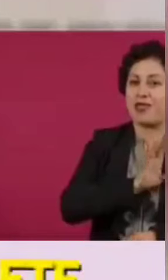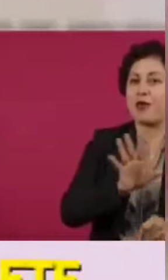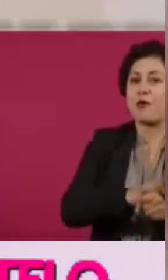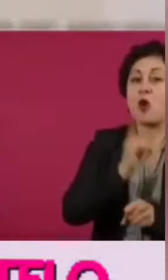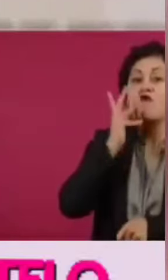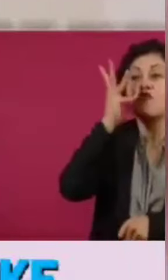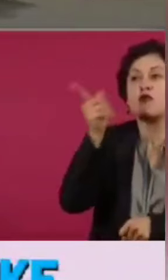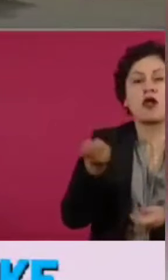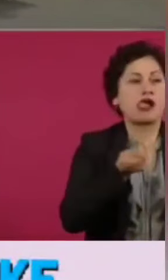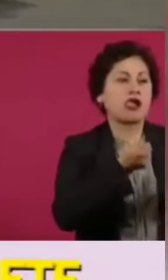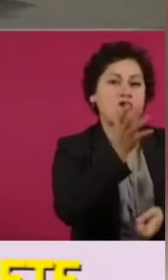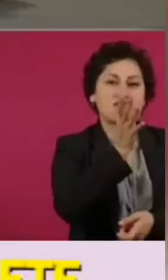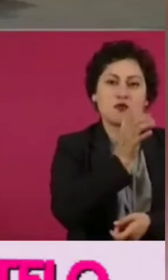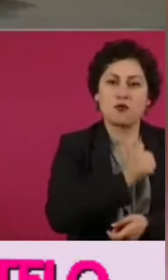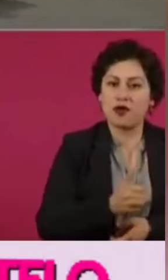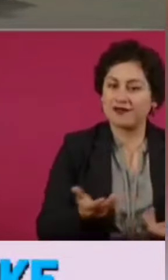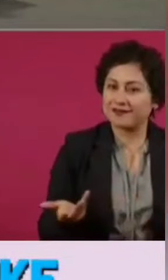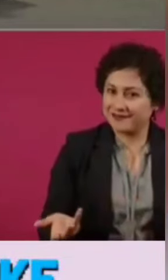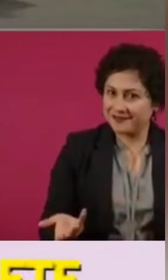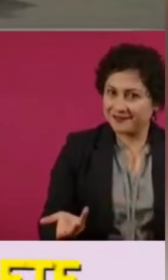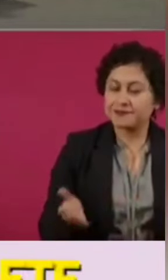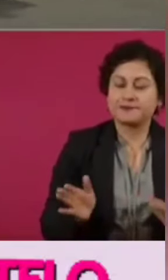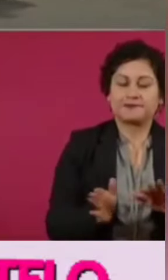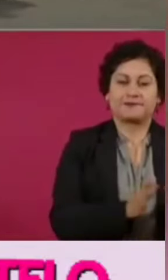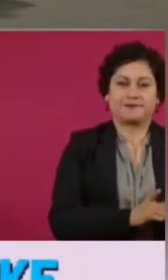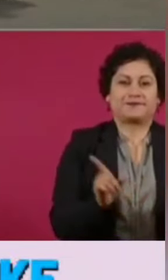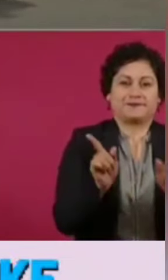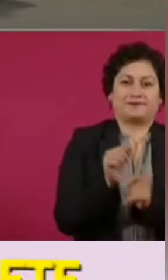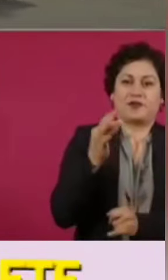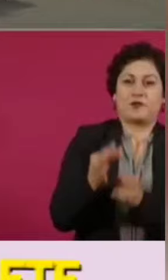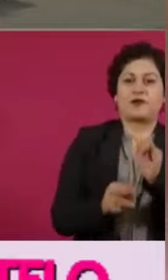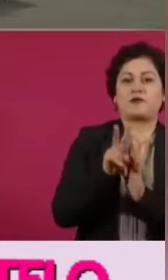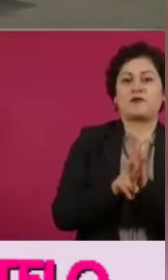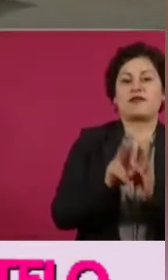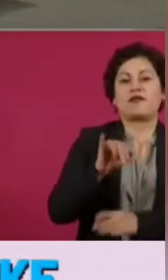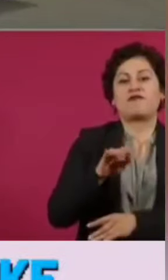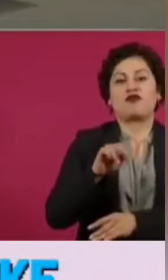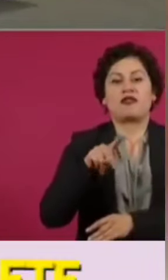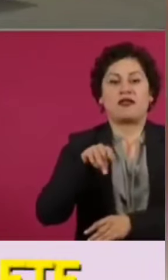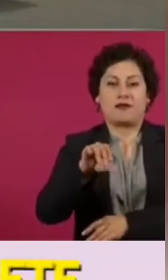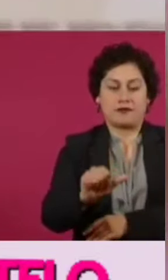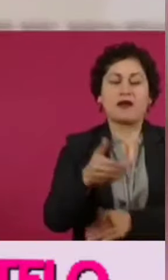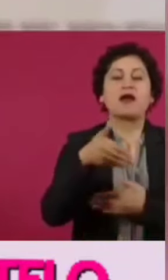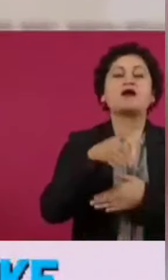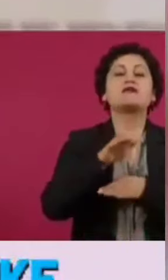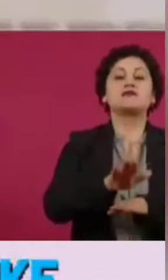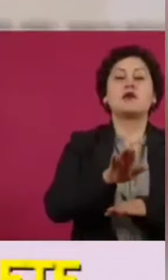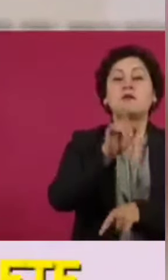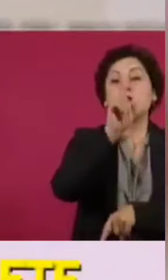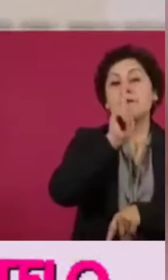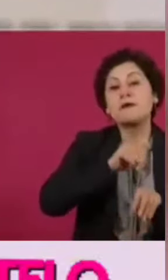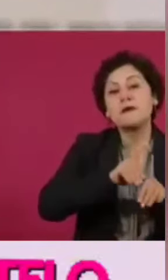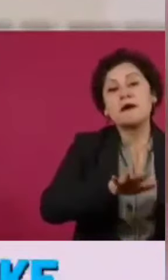lo vamos a dejar, pero tenemos por último la colaboración con Infodemia sobre el uso de mentiras falsas para crear